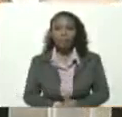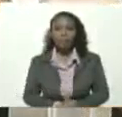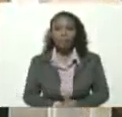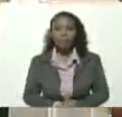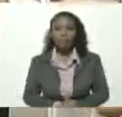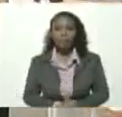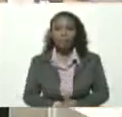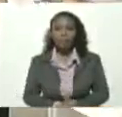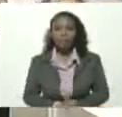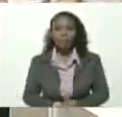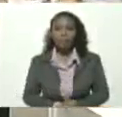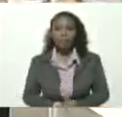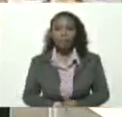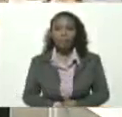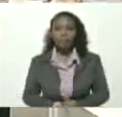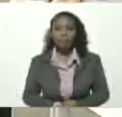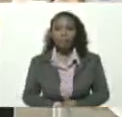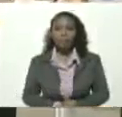Nacional Electoral.